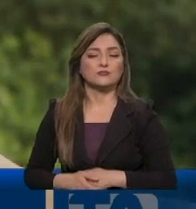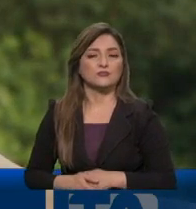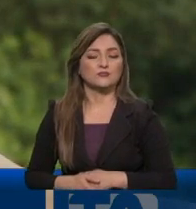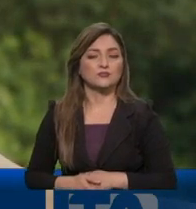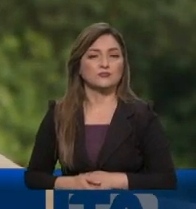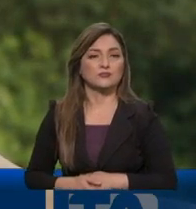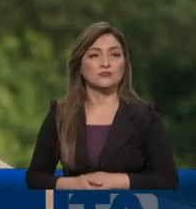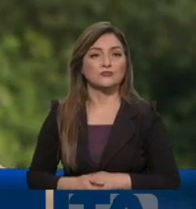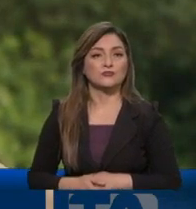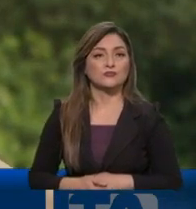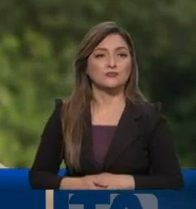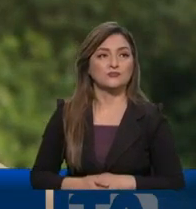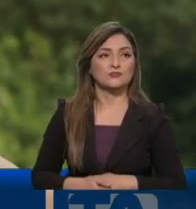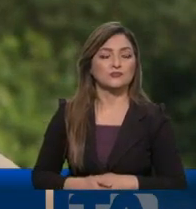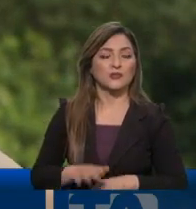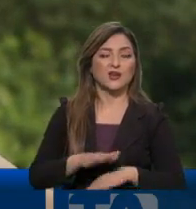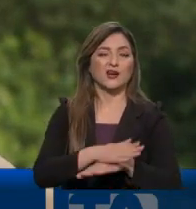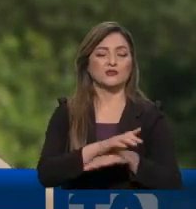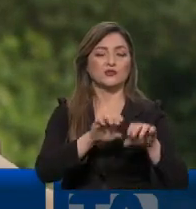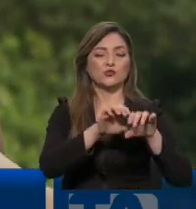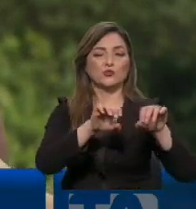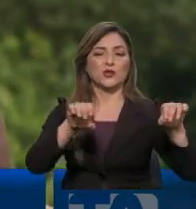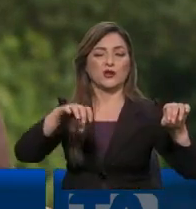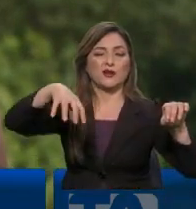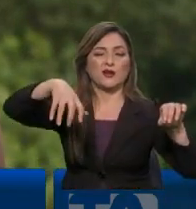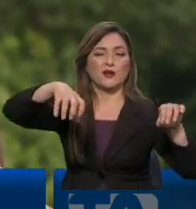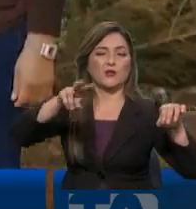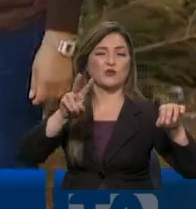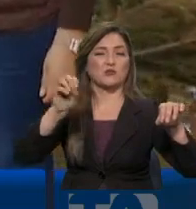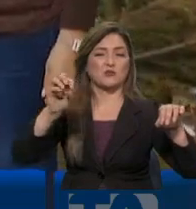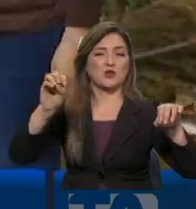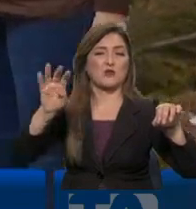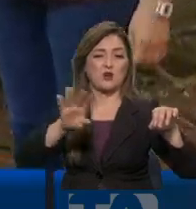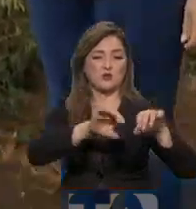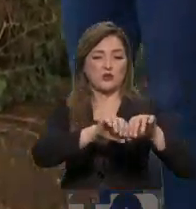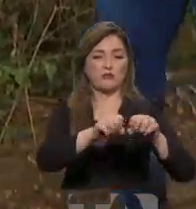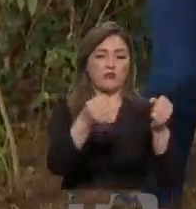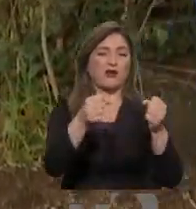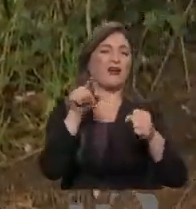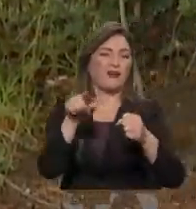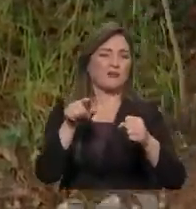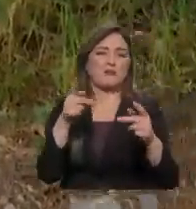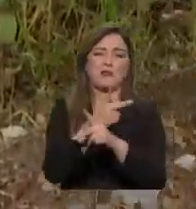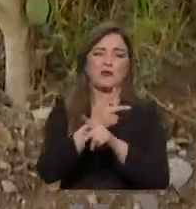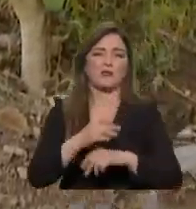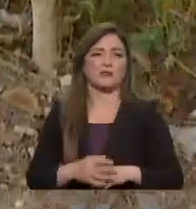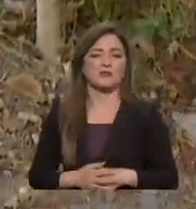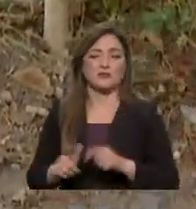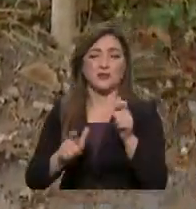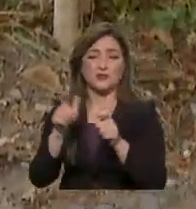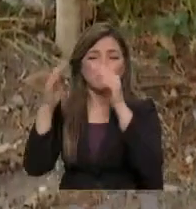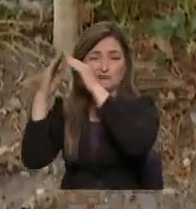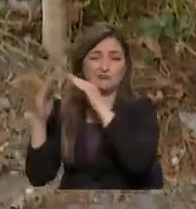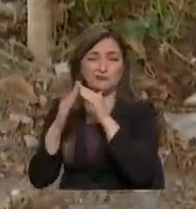lo que se quebró la tubería del EMAPS. Desde ahí viene, desde el año 2004. La preocupación de los vecinos cada vez es mayor. Temen que